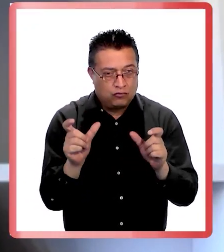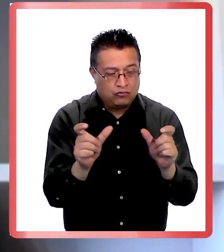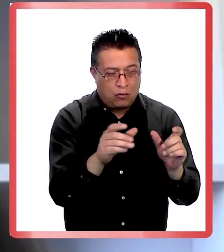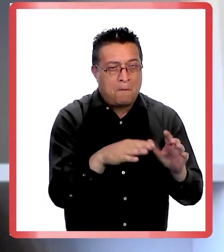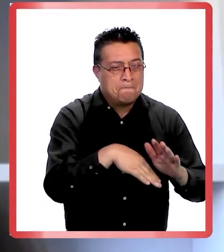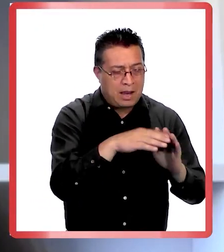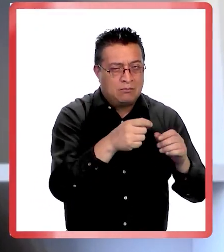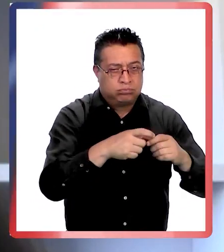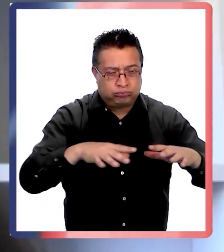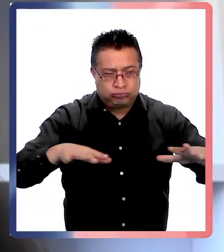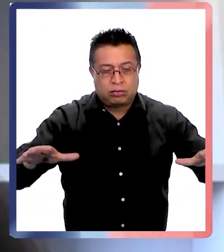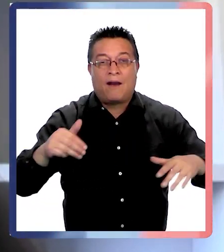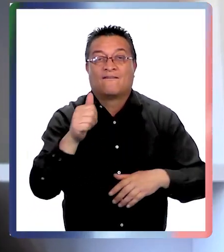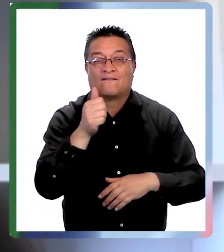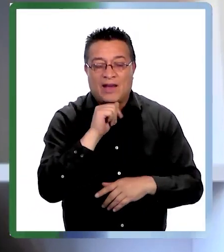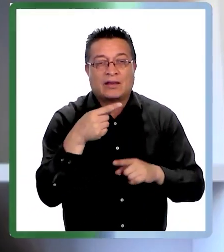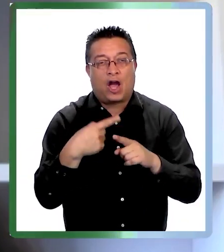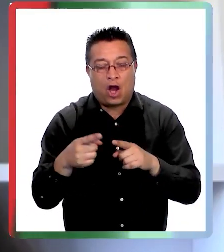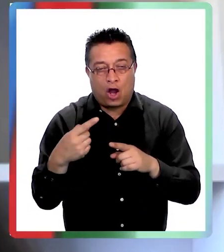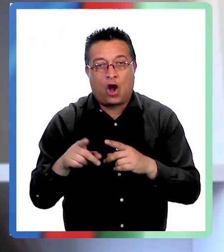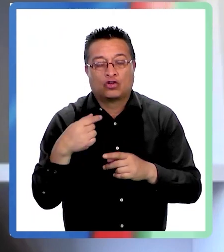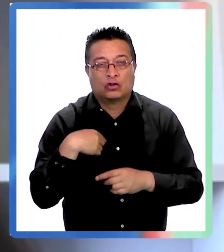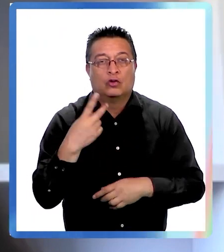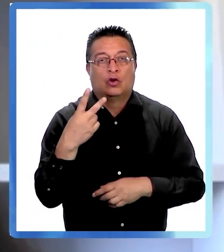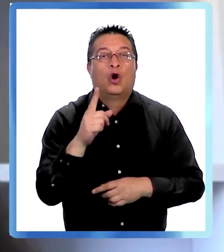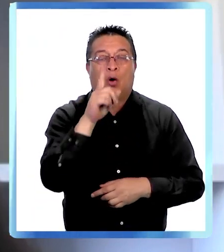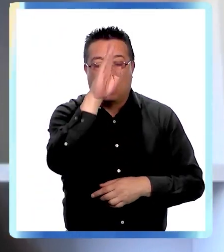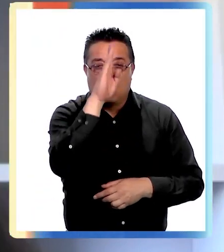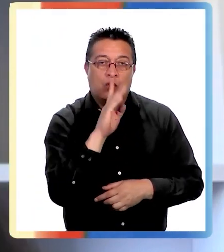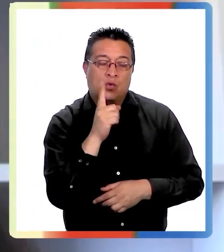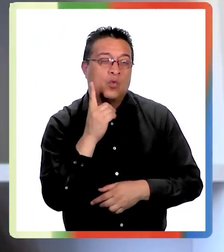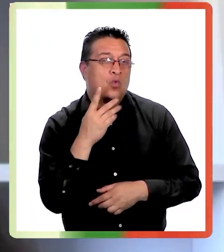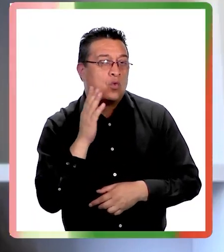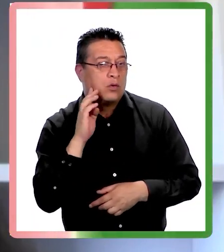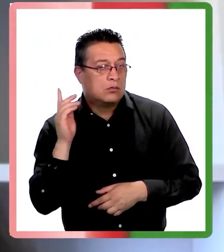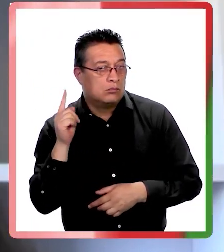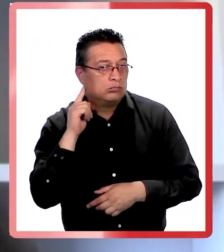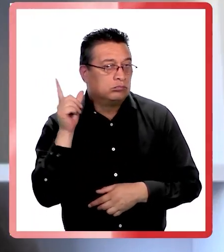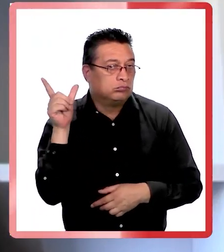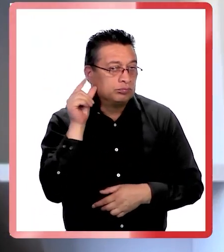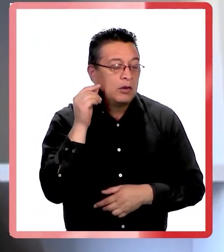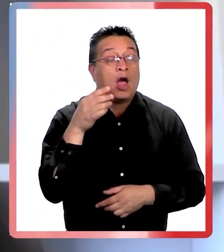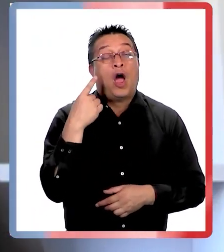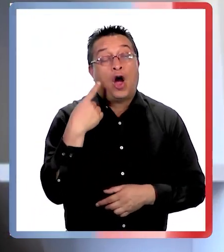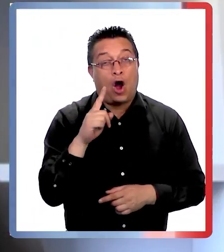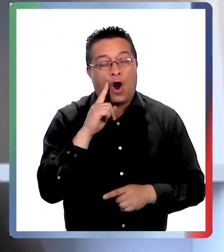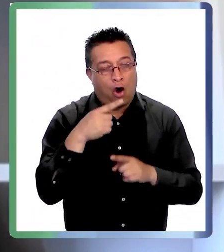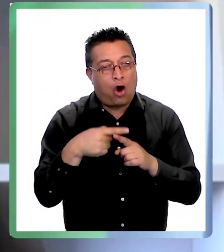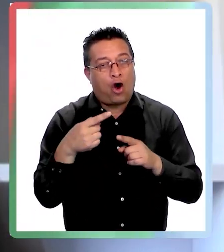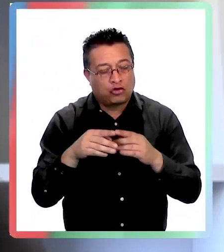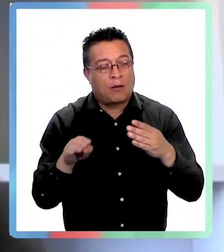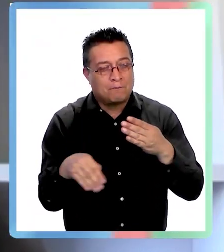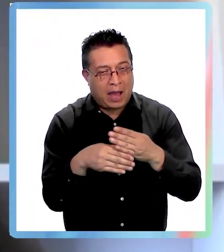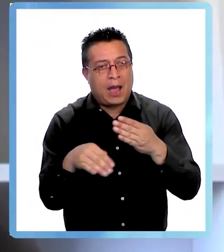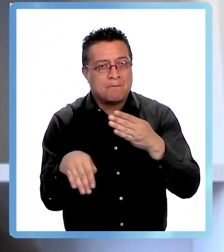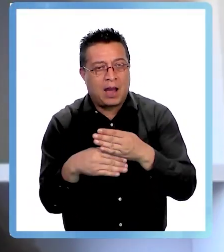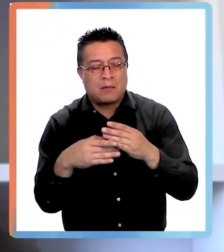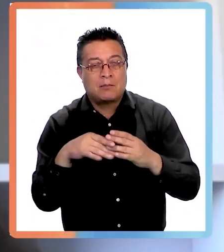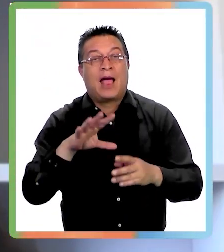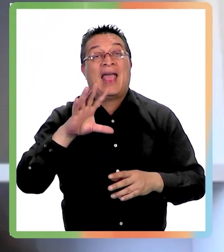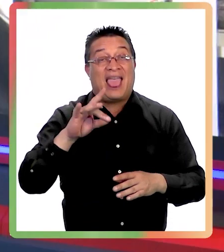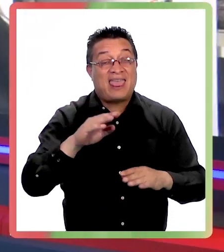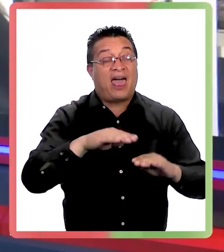tenemos una amplia cobertura, pero faltan otro tipo de hipoacusia, por ejemplo, las unilaterales. Hay todavía cosas que